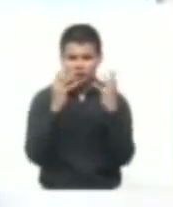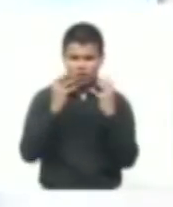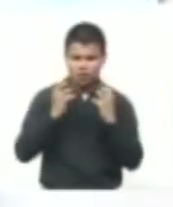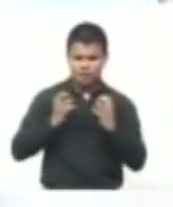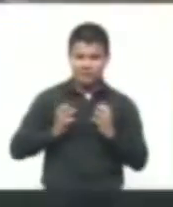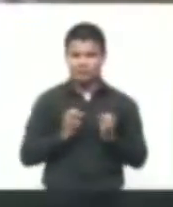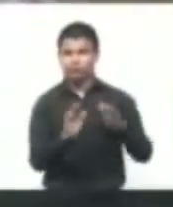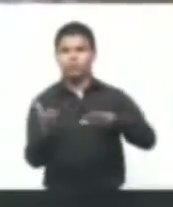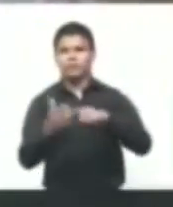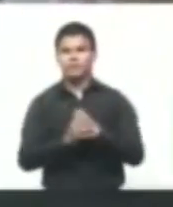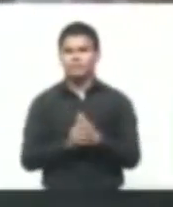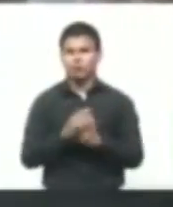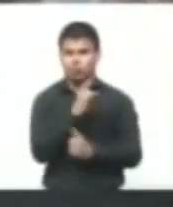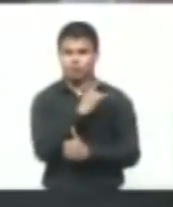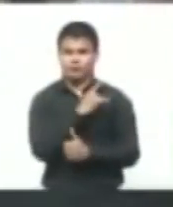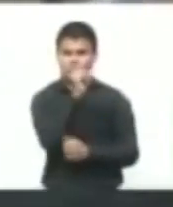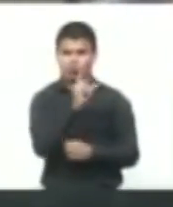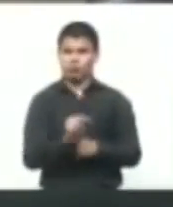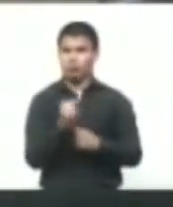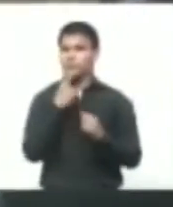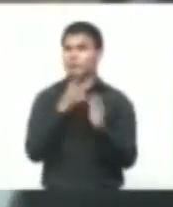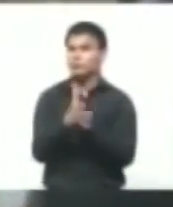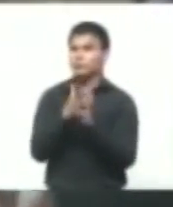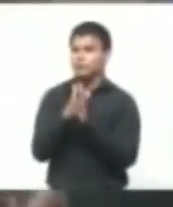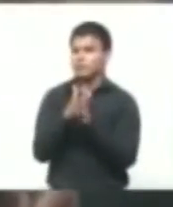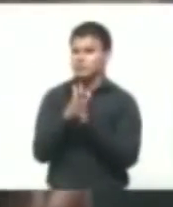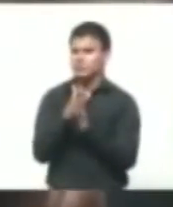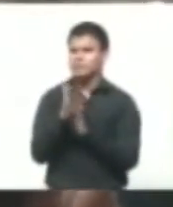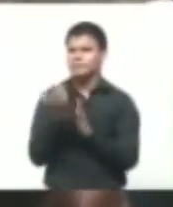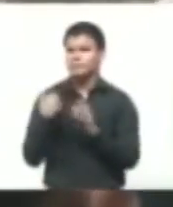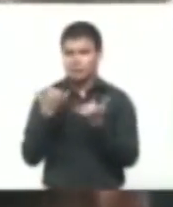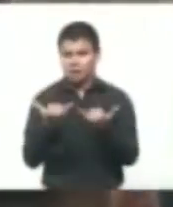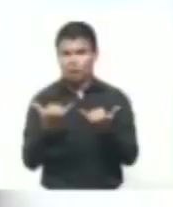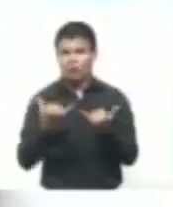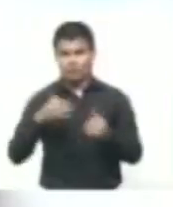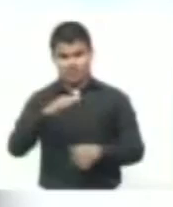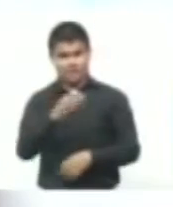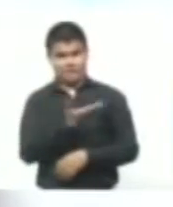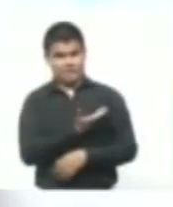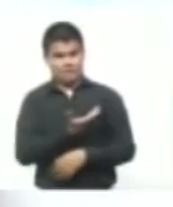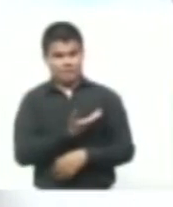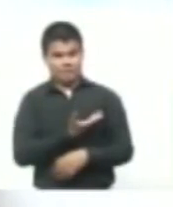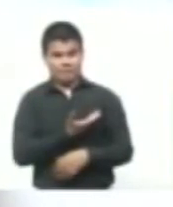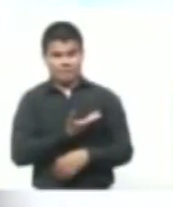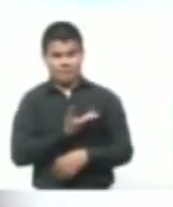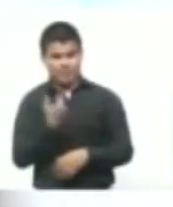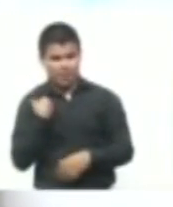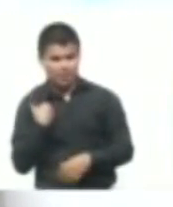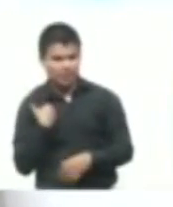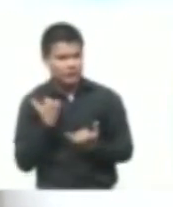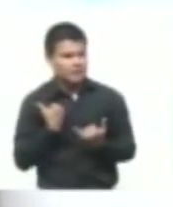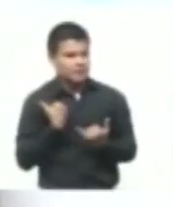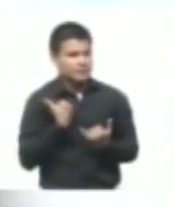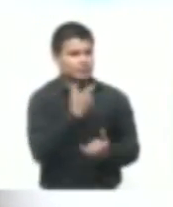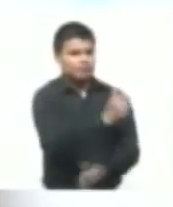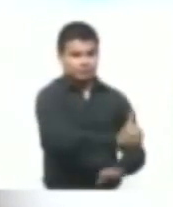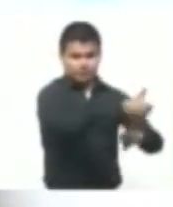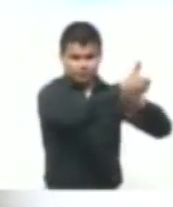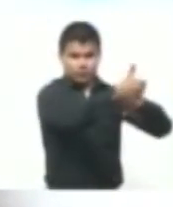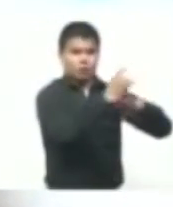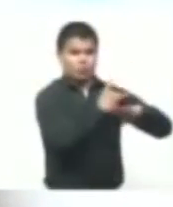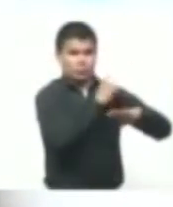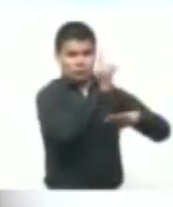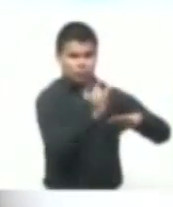Autónoma, Carlos Ramos, asegura que la madre de Sileni le seguirá entregado el diploma de la comunicadora. Esta mañana se hizo la misa del